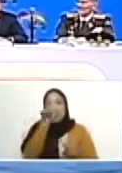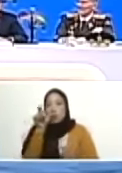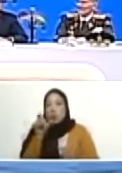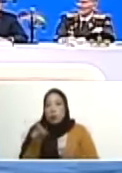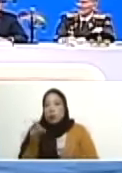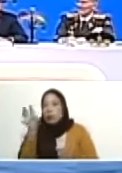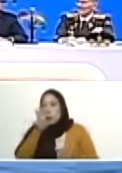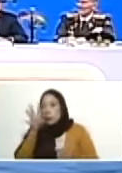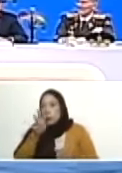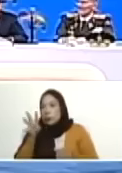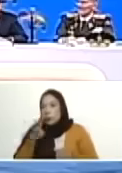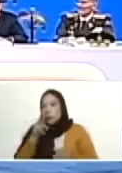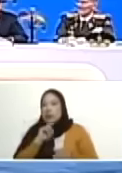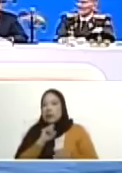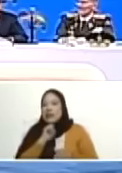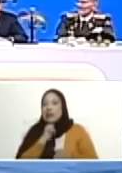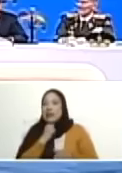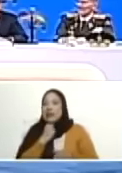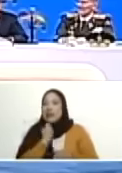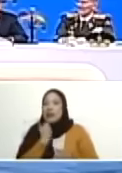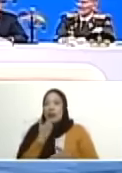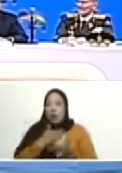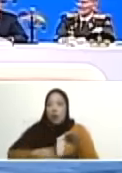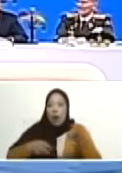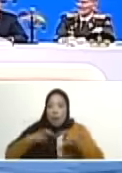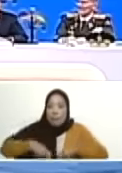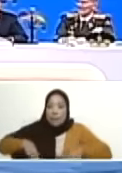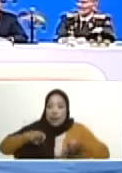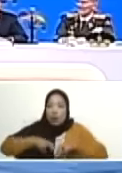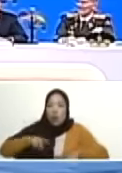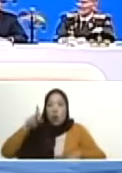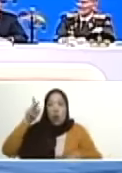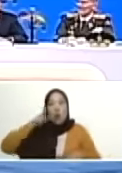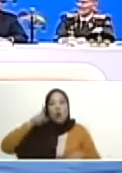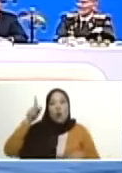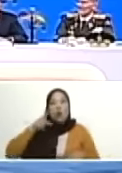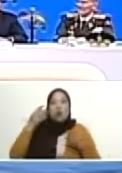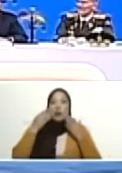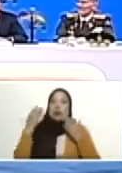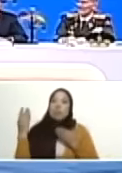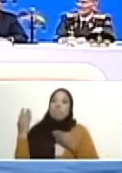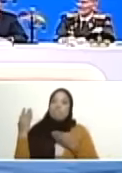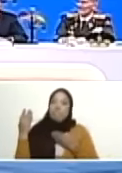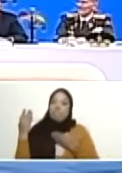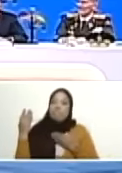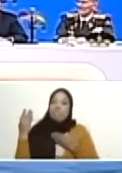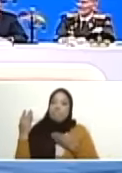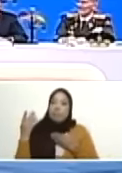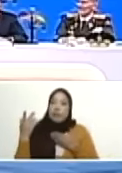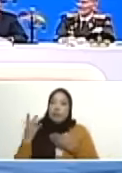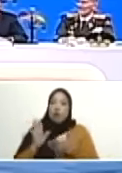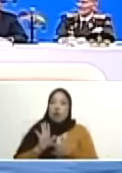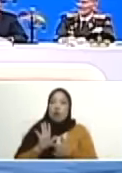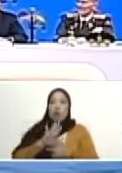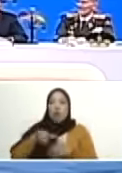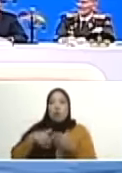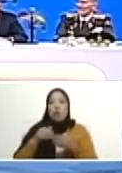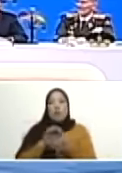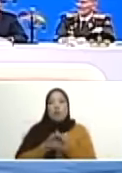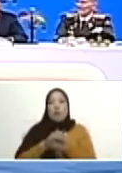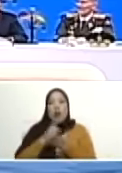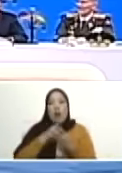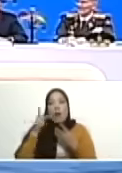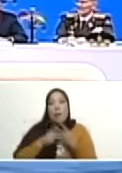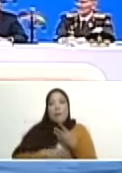documentos secretos descubiertos por la investigación del profesor Samuel Moncada han puesto en nuestras manos los